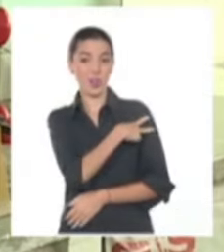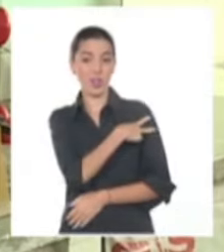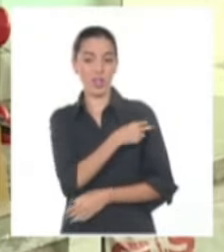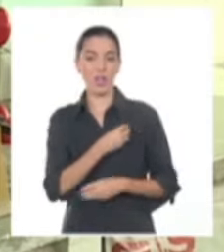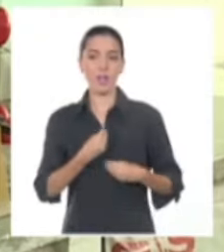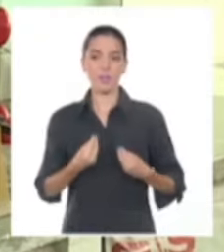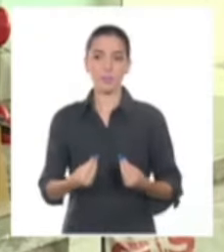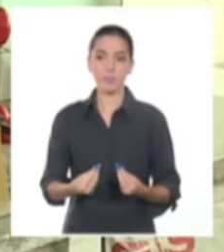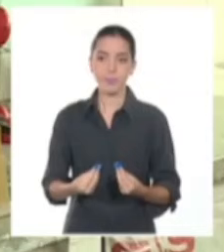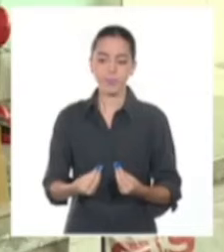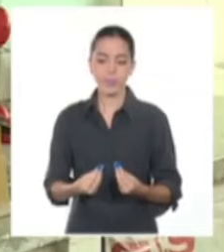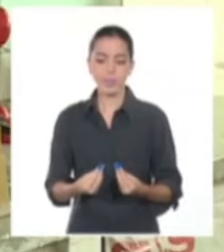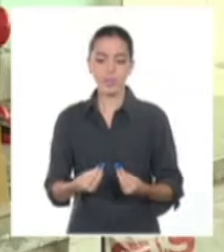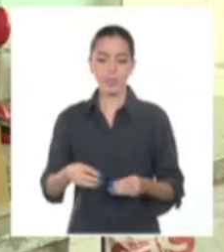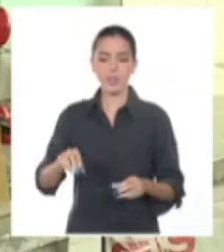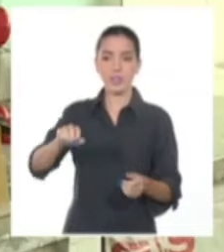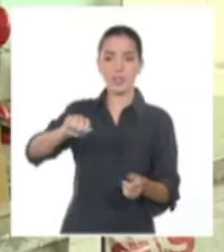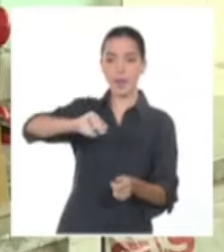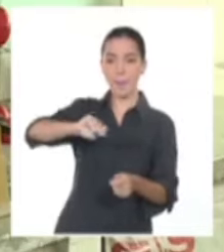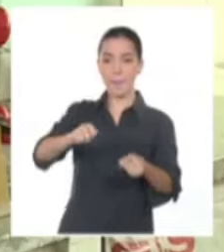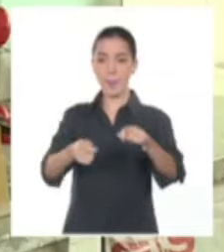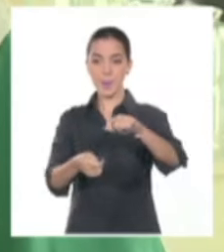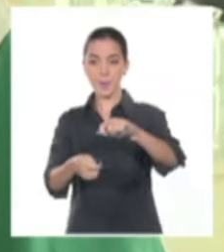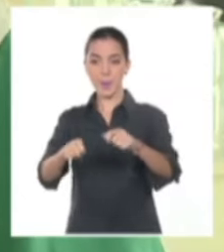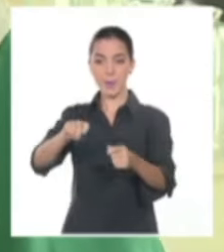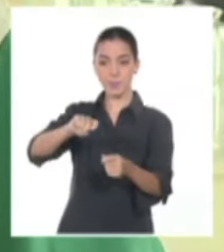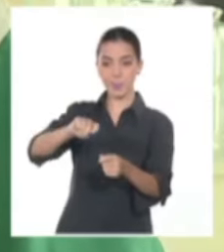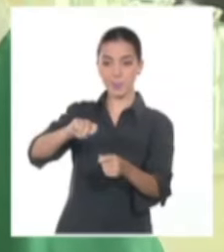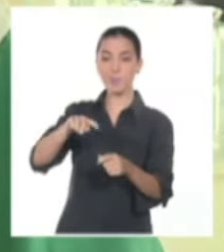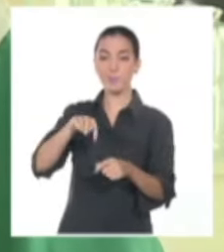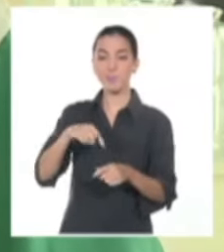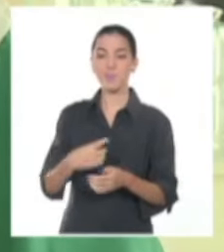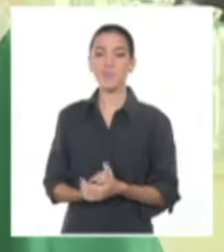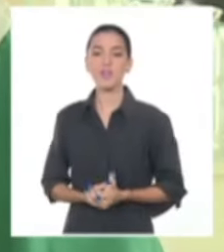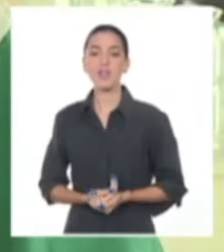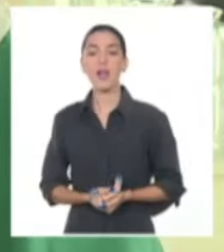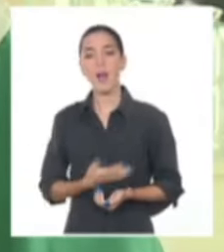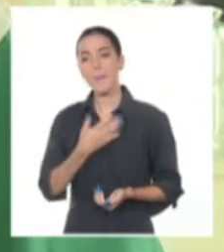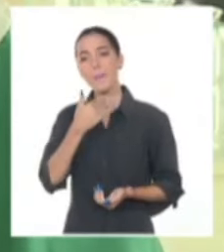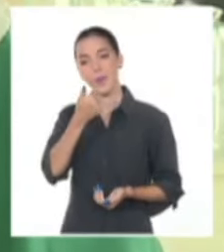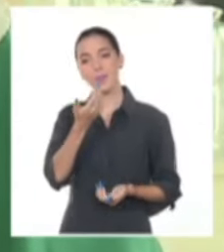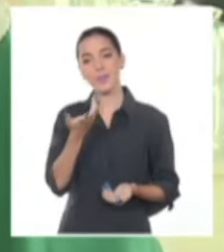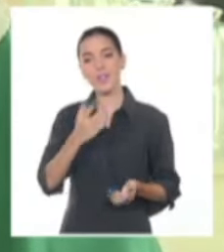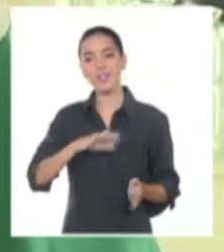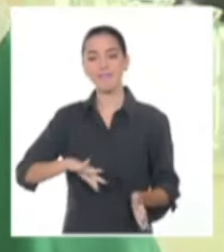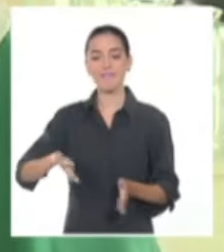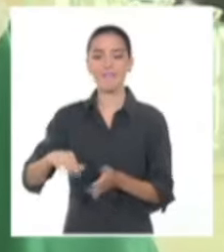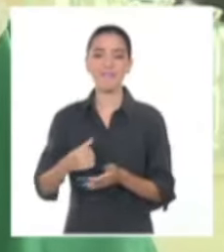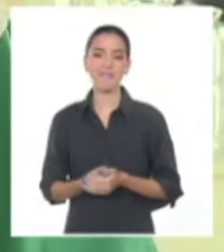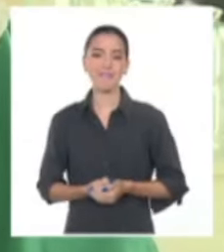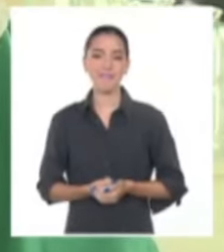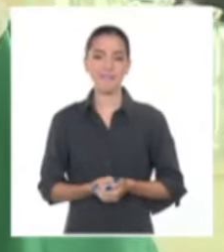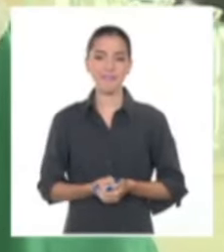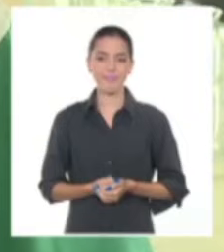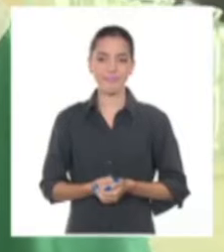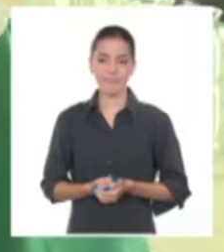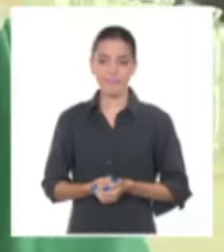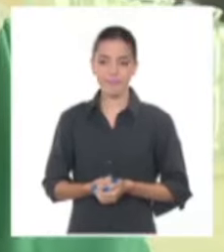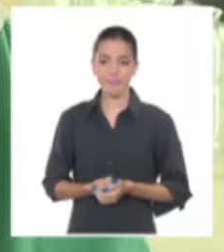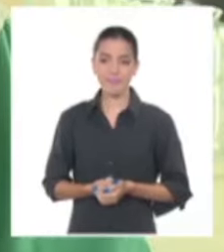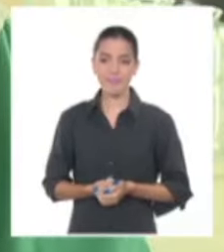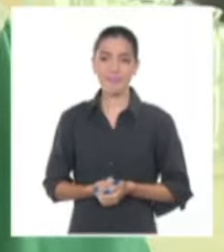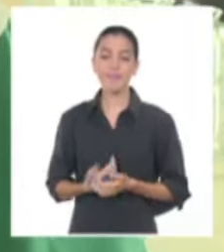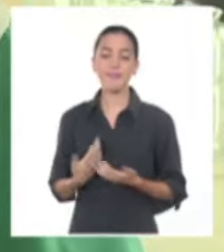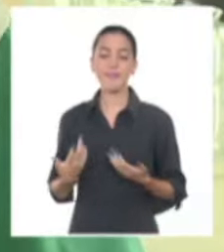y tenía la opción de formar parte del centro de entrenamiento. Uno de los que más lo motiva a ellos es los récords, que nosotros llevamos